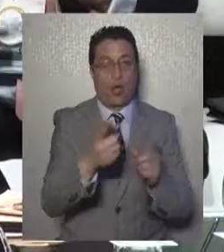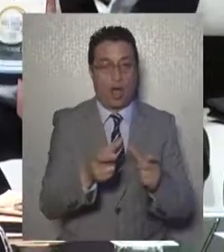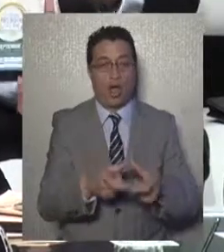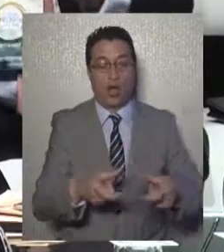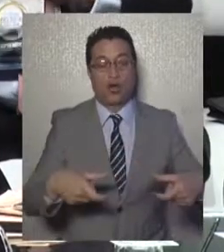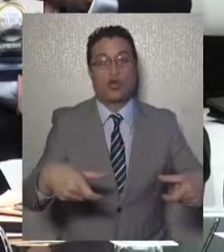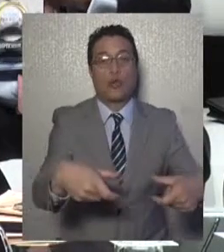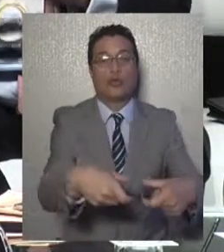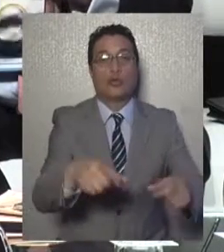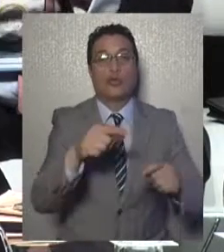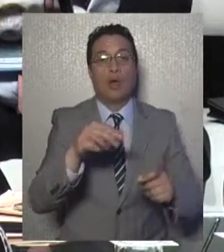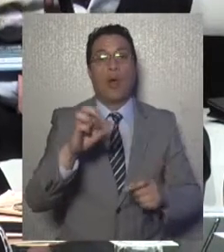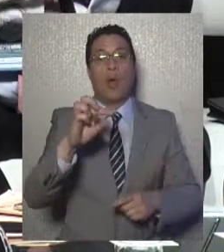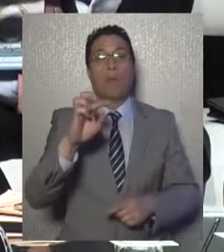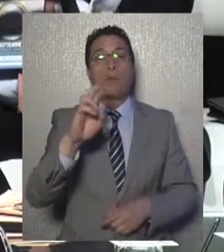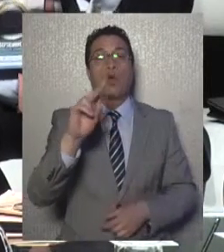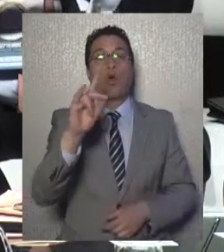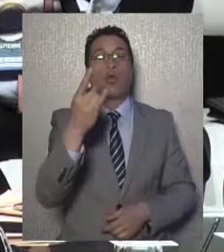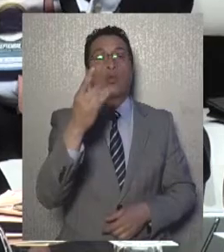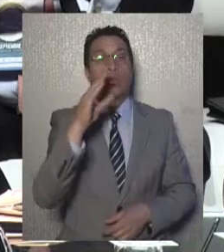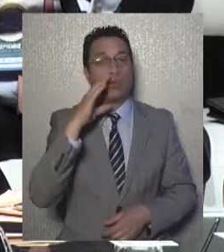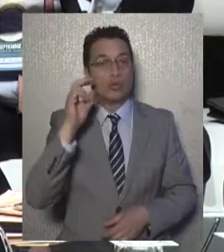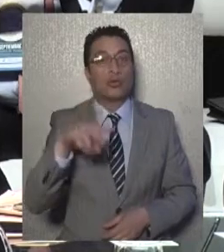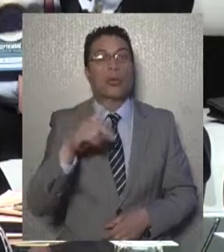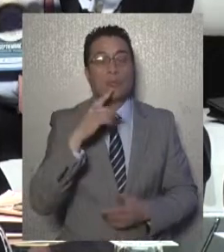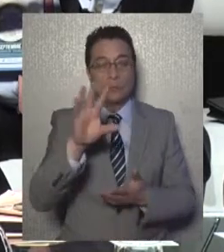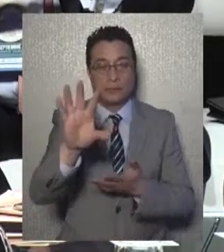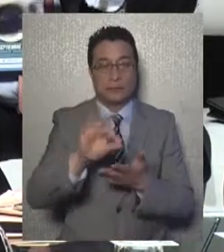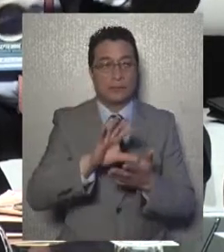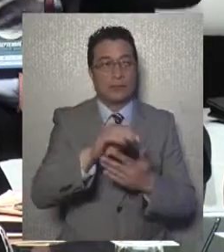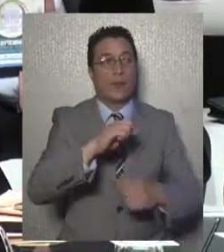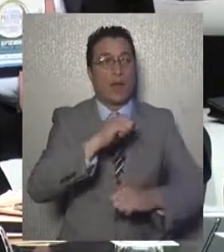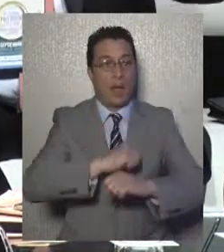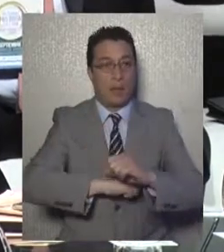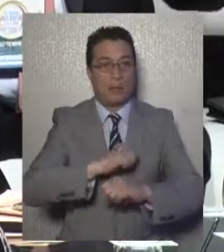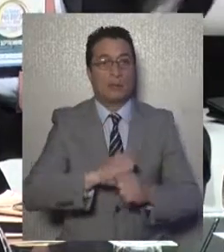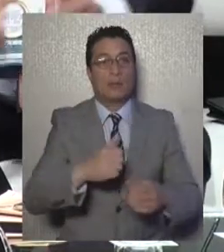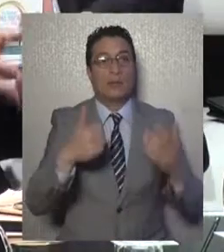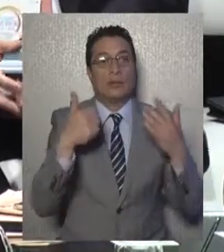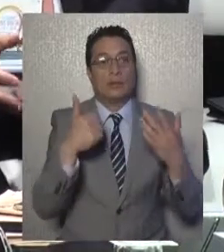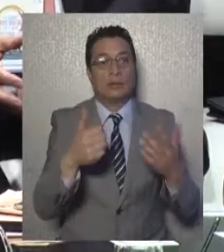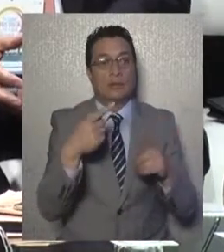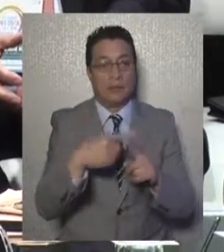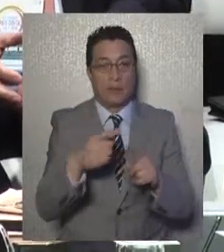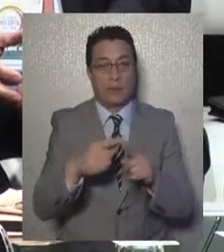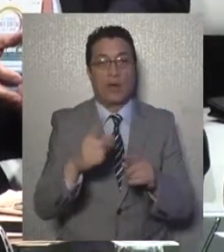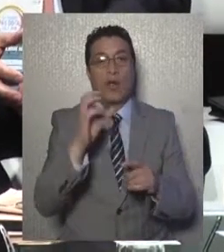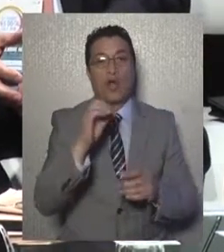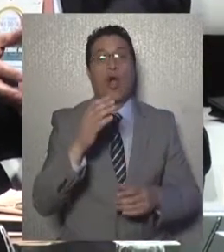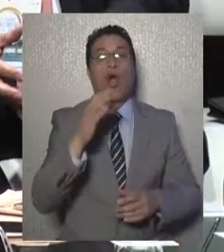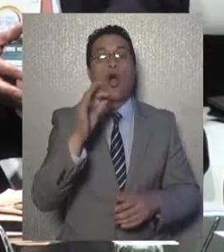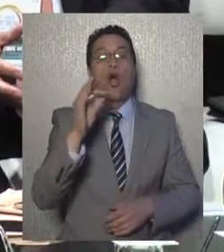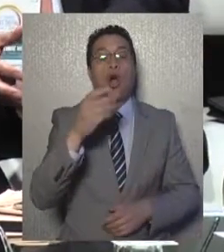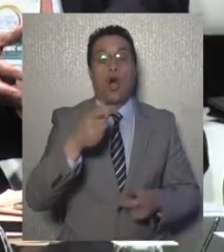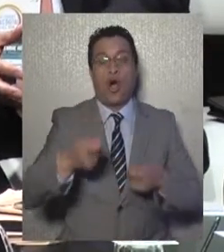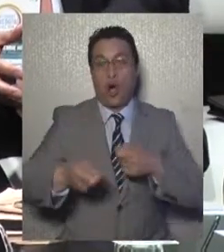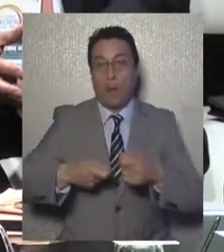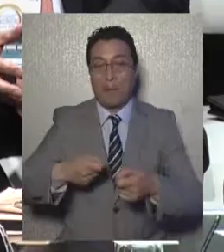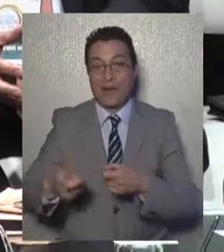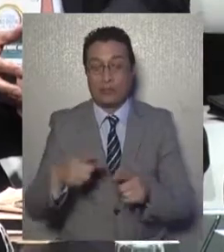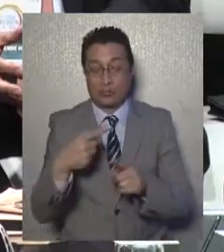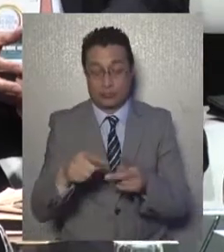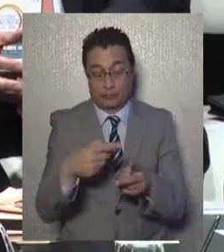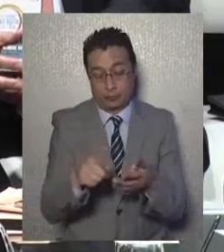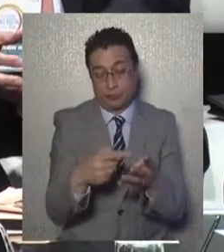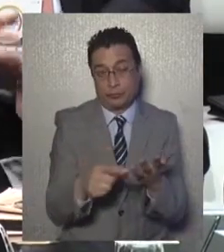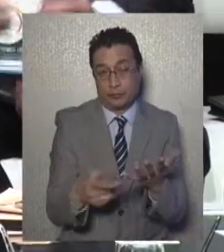de productividad en que convocamos a empresarios de las 6 ramas que conforman la Confederación de la Producción y el Comercio para